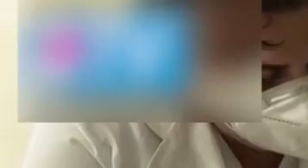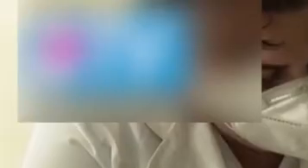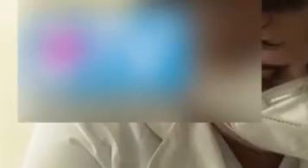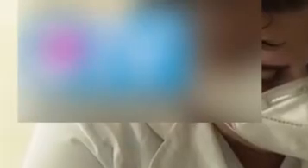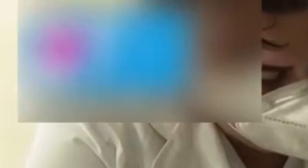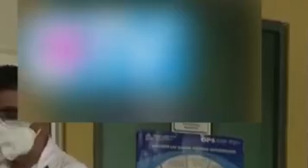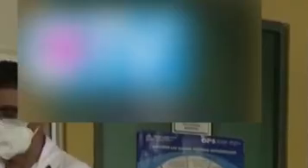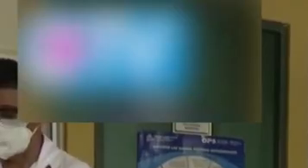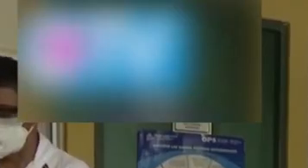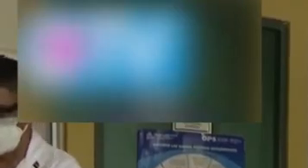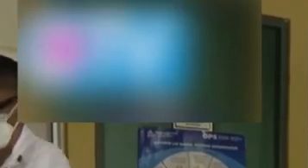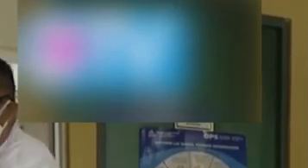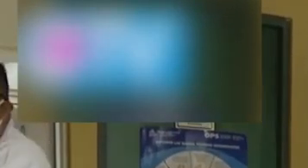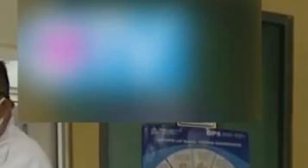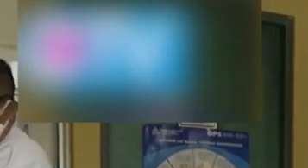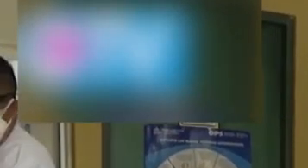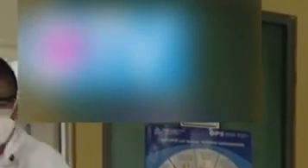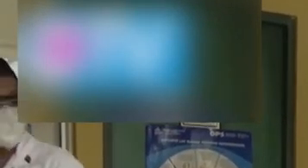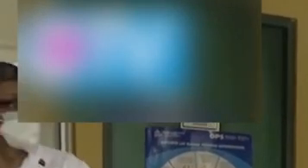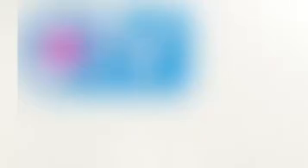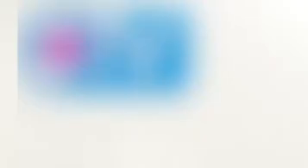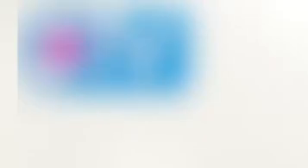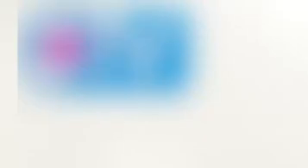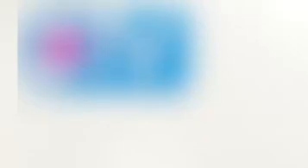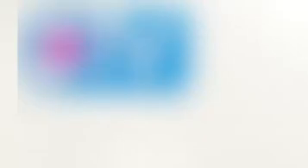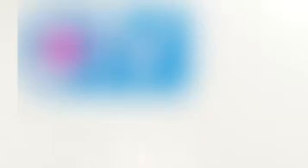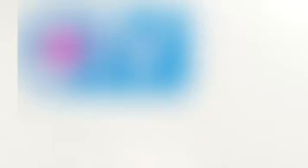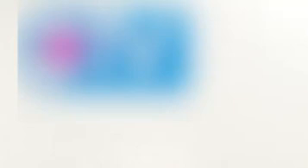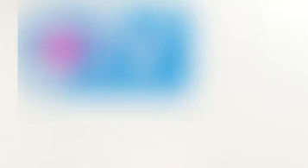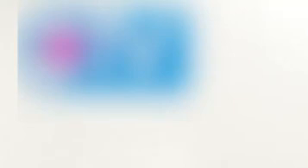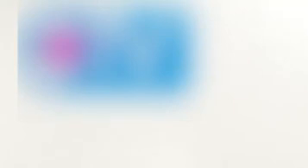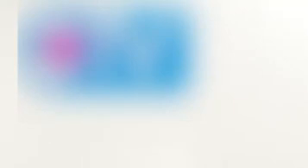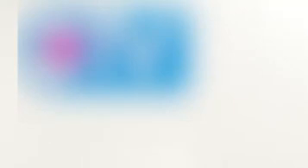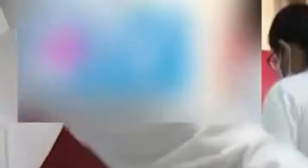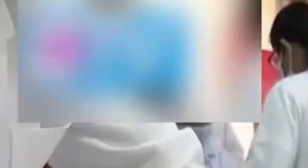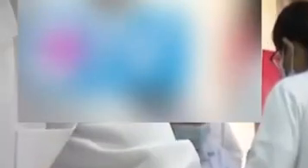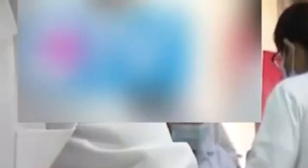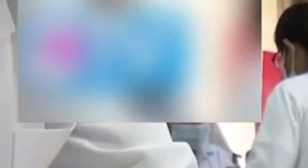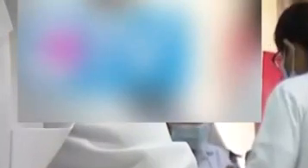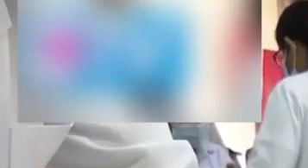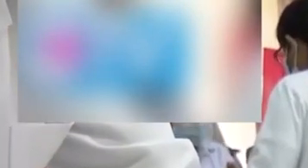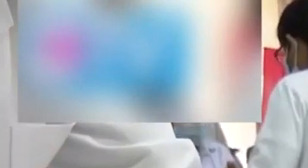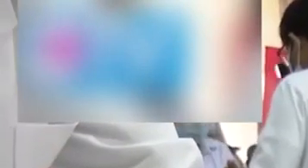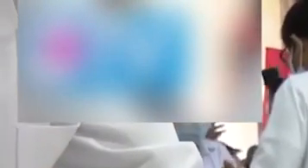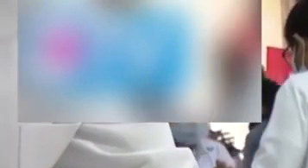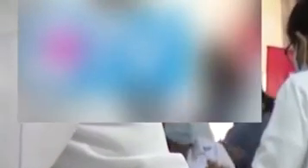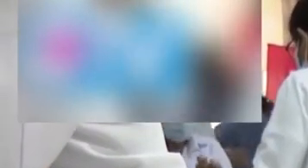de inmunización, que hasta el 27 de agosto, la cifra de las dosis aplicadas ascienden a